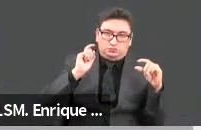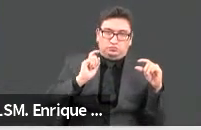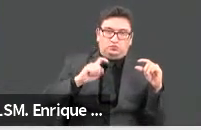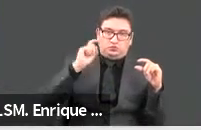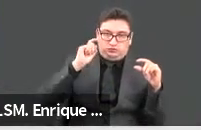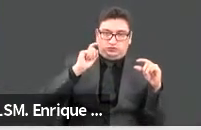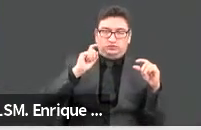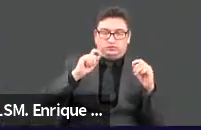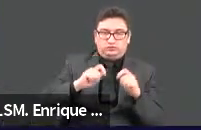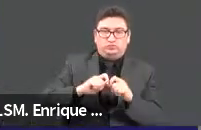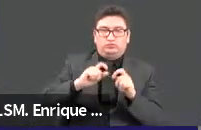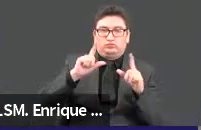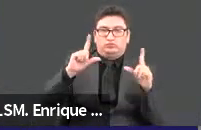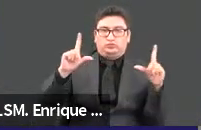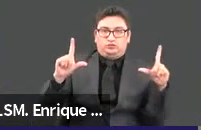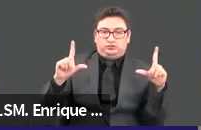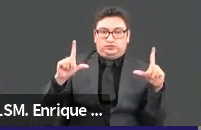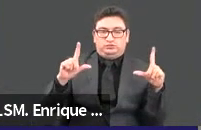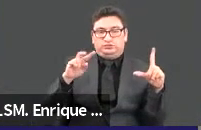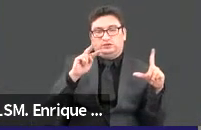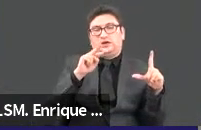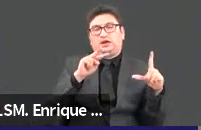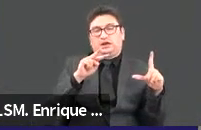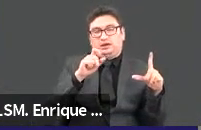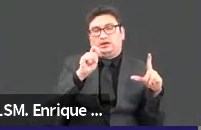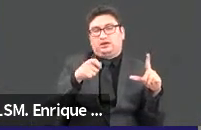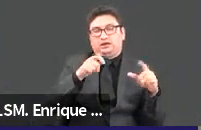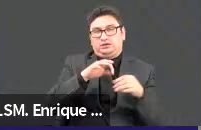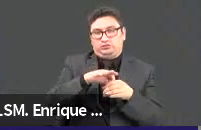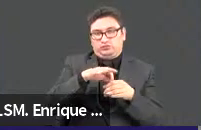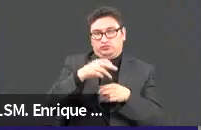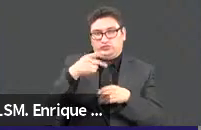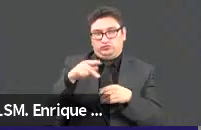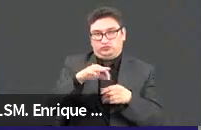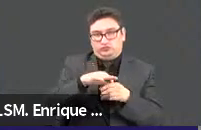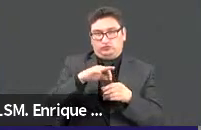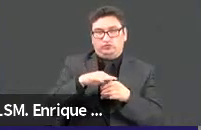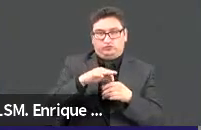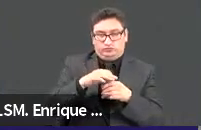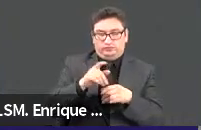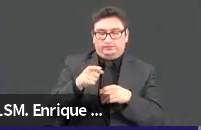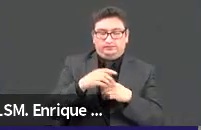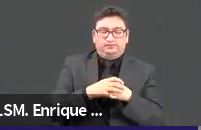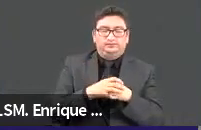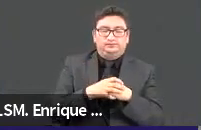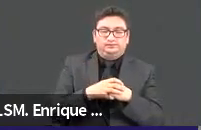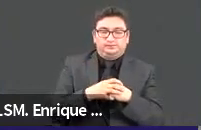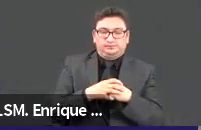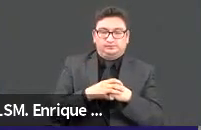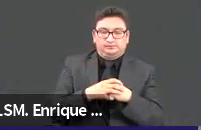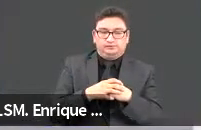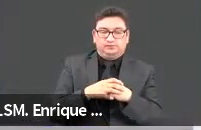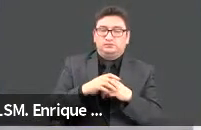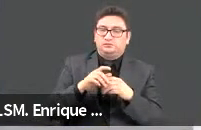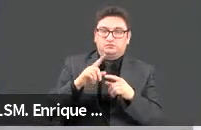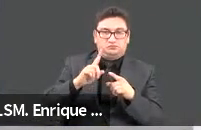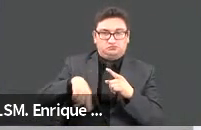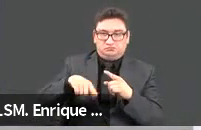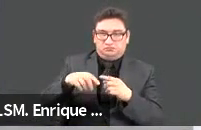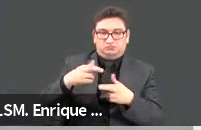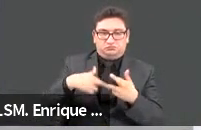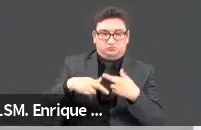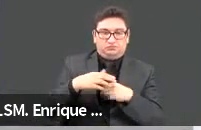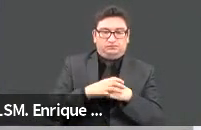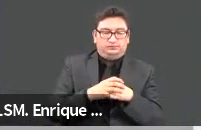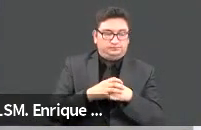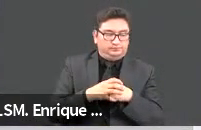nos va a llevar a visualizar precisamente el voto respectivo. Cerramos ahora